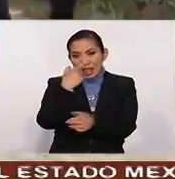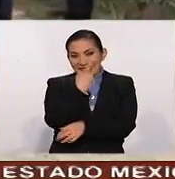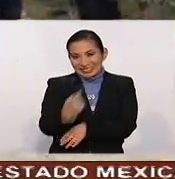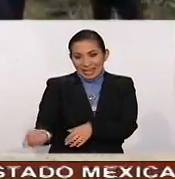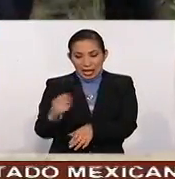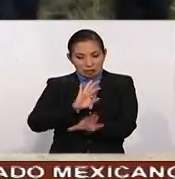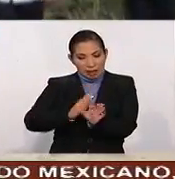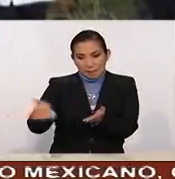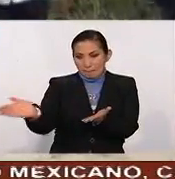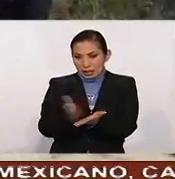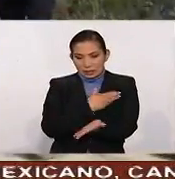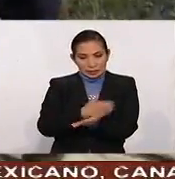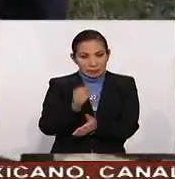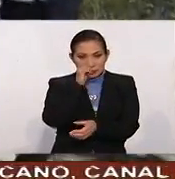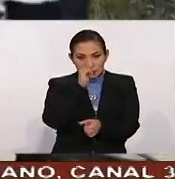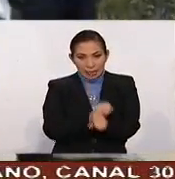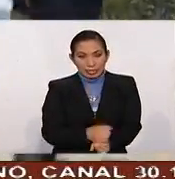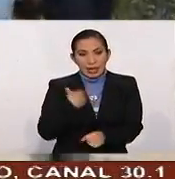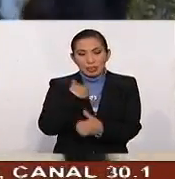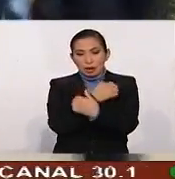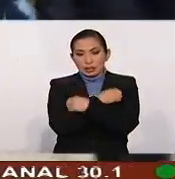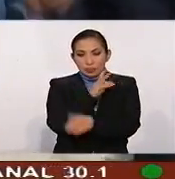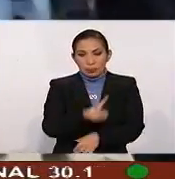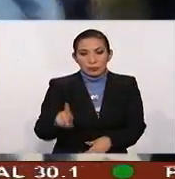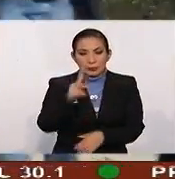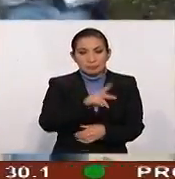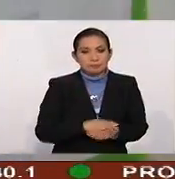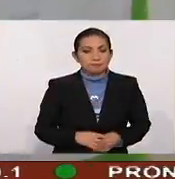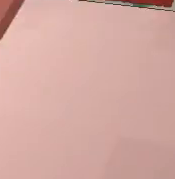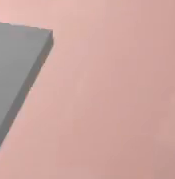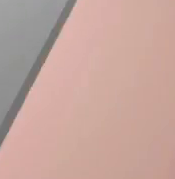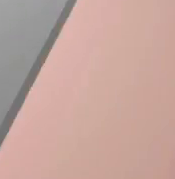100, anunciado por la Secretaría de Educación Pública.